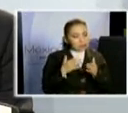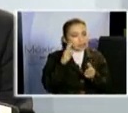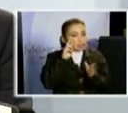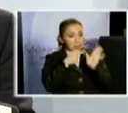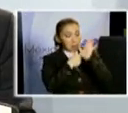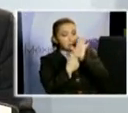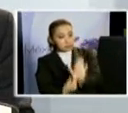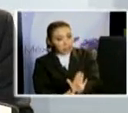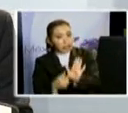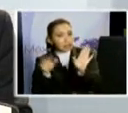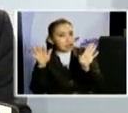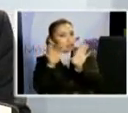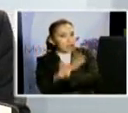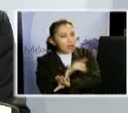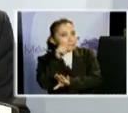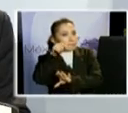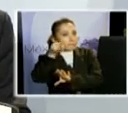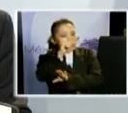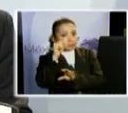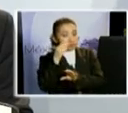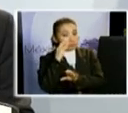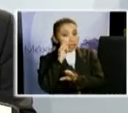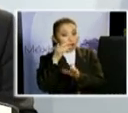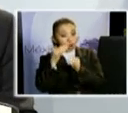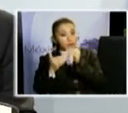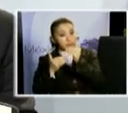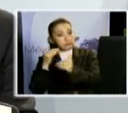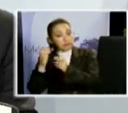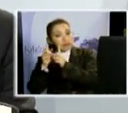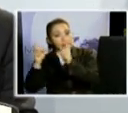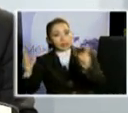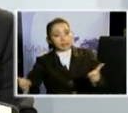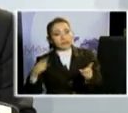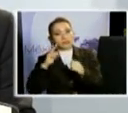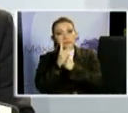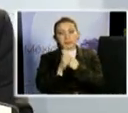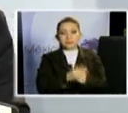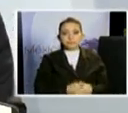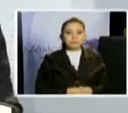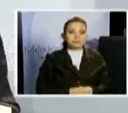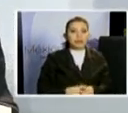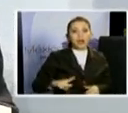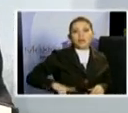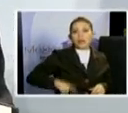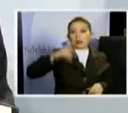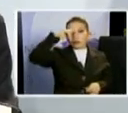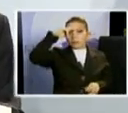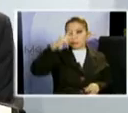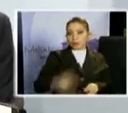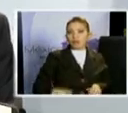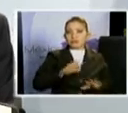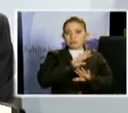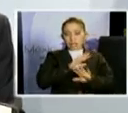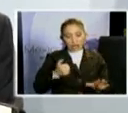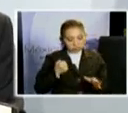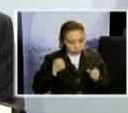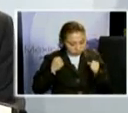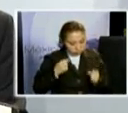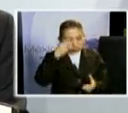las condiciones cambiantes en los niveles de desarrollo de los países. El Gobierno de México se encuentra